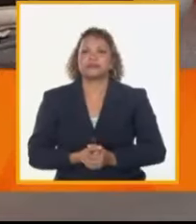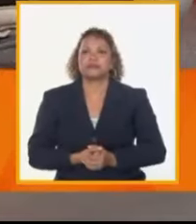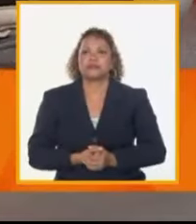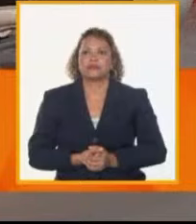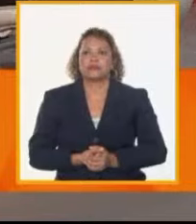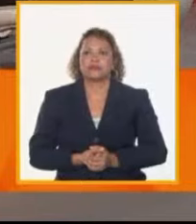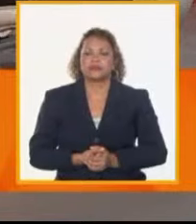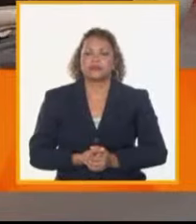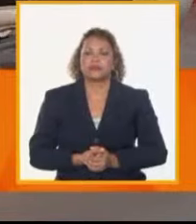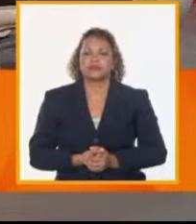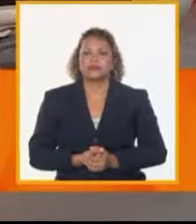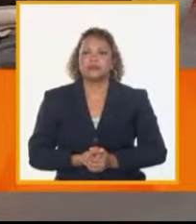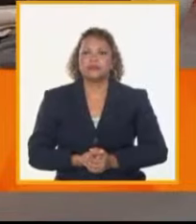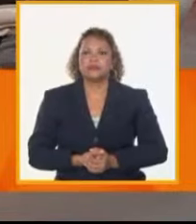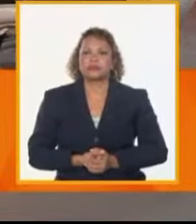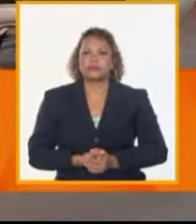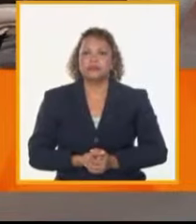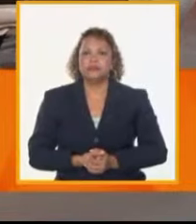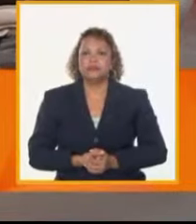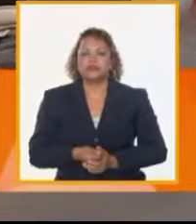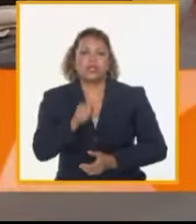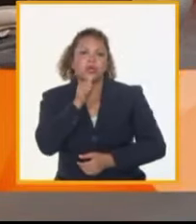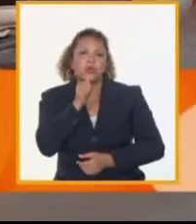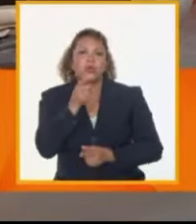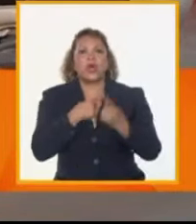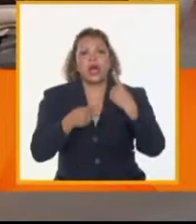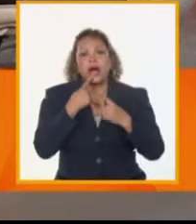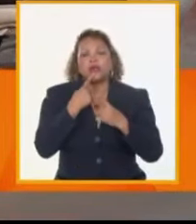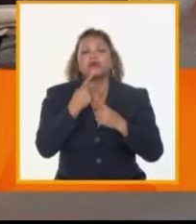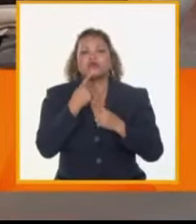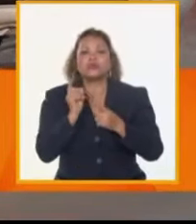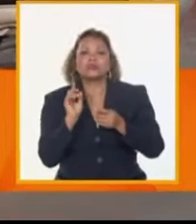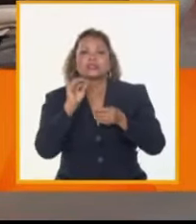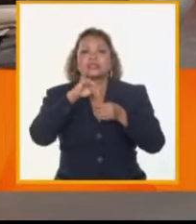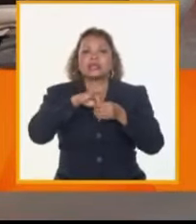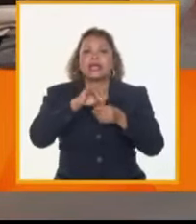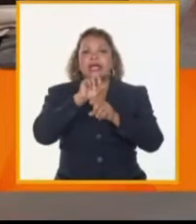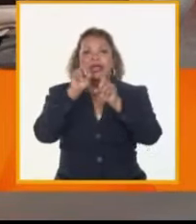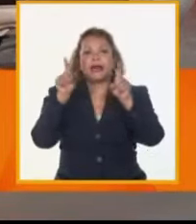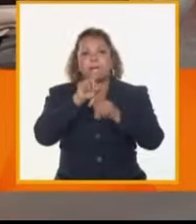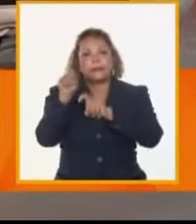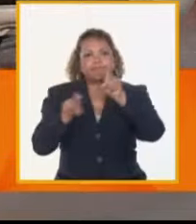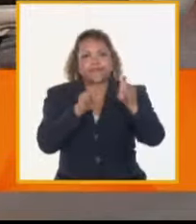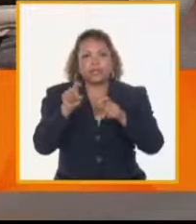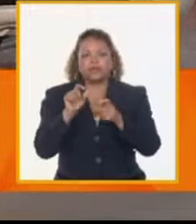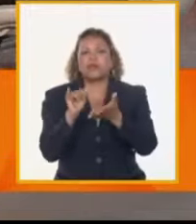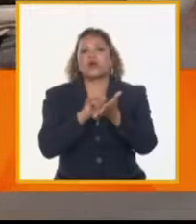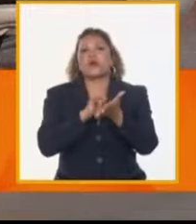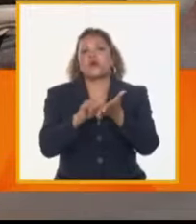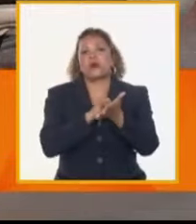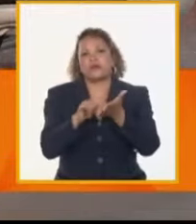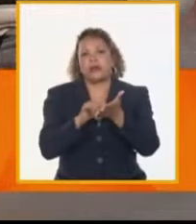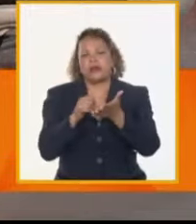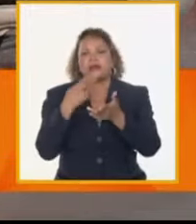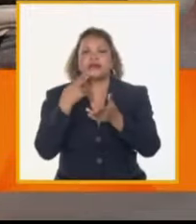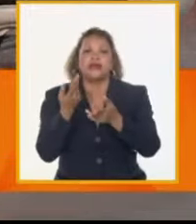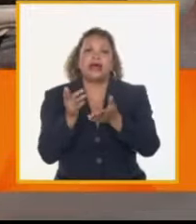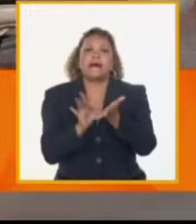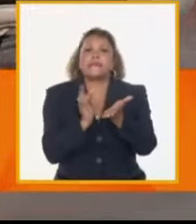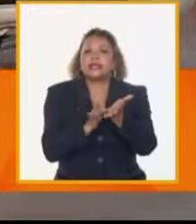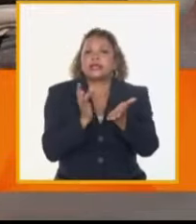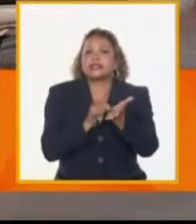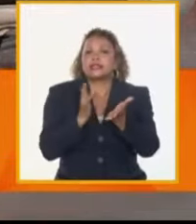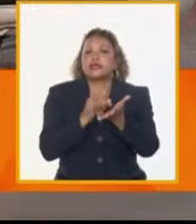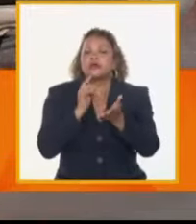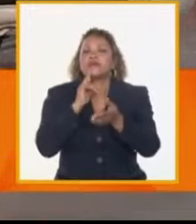colaboradores, valga la redundancia. Si tiene una duda, si ha tenido algún problema, puede hacer la pregunta ahí. Exactamente. Funciona básicamente como un grupo